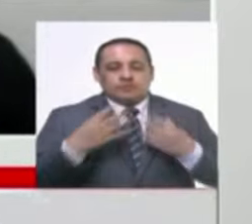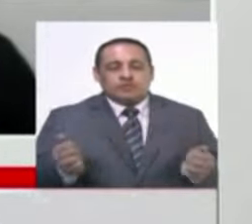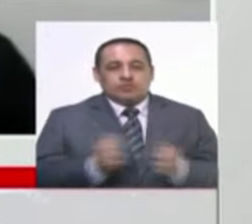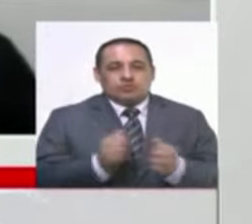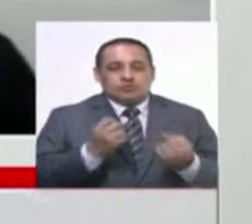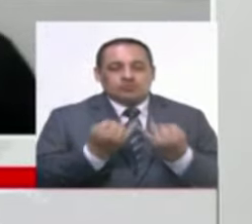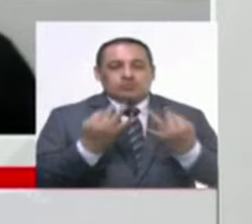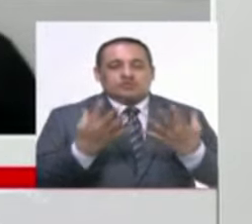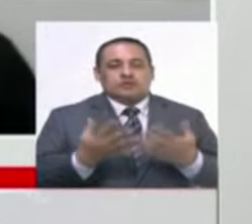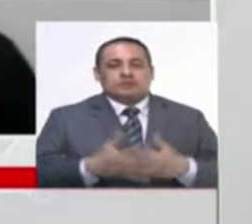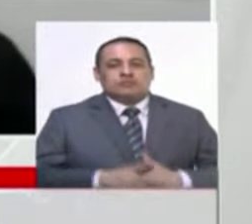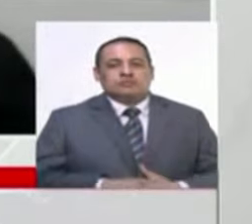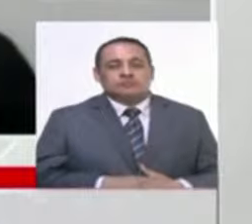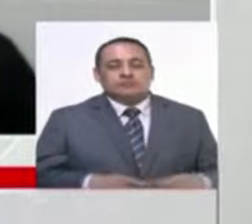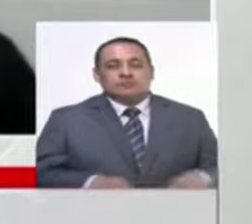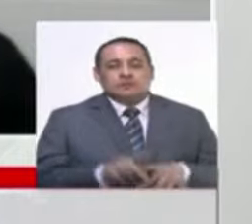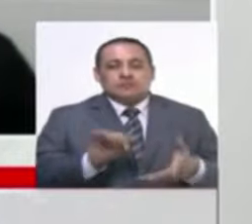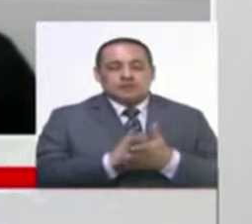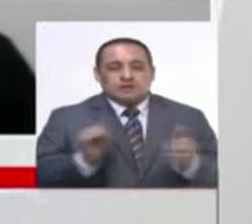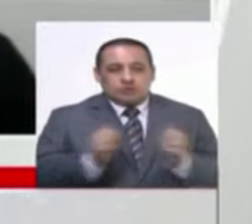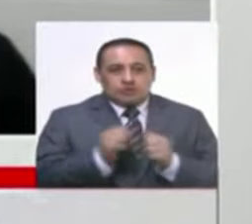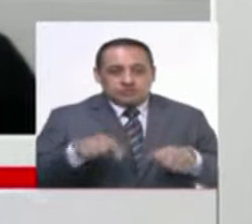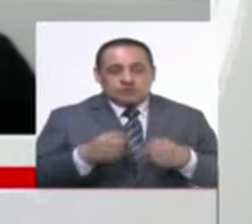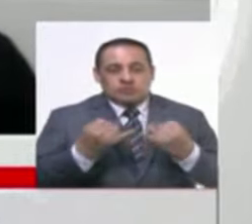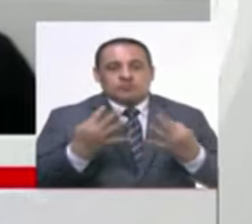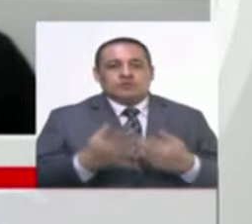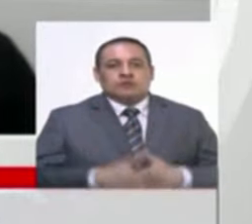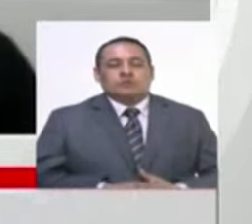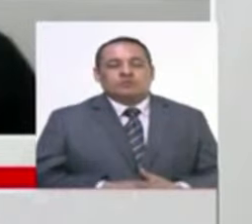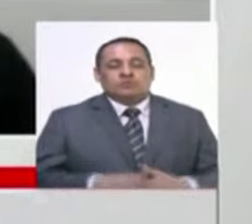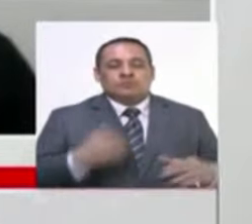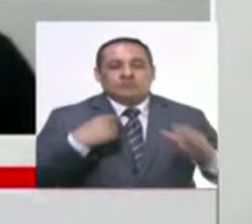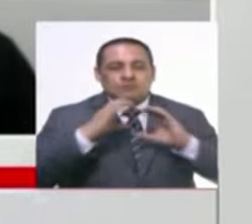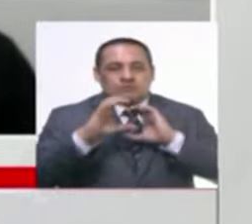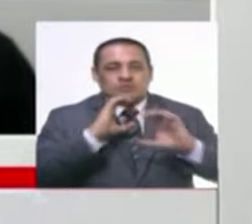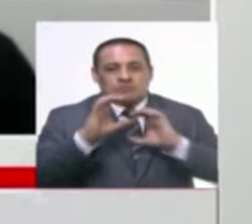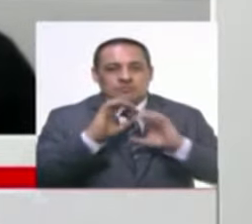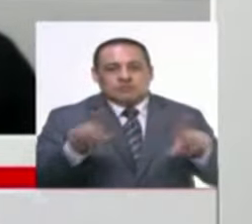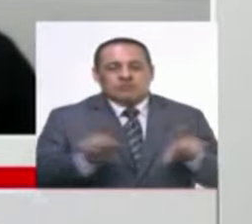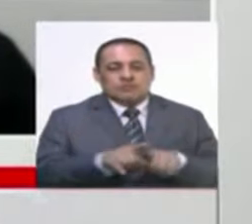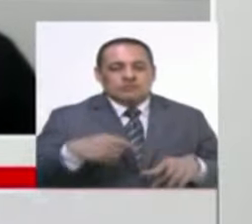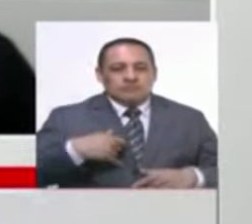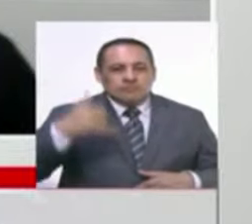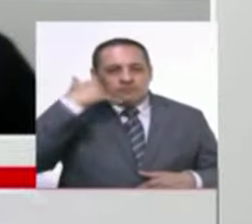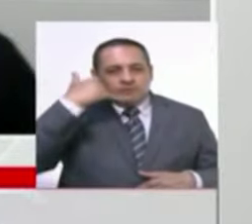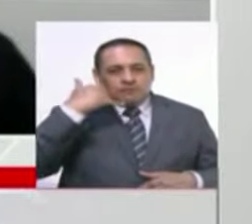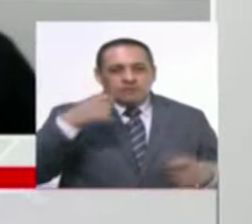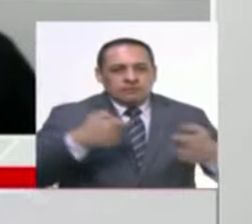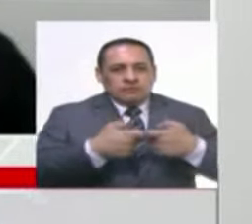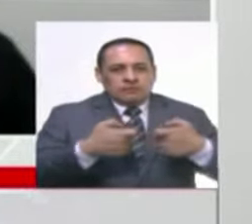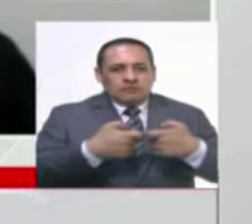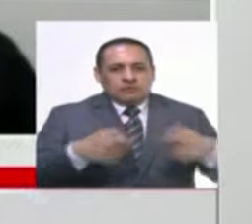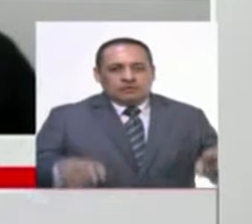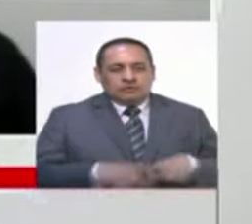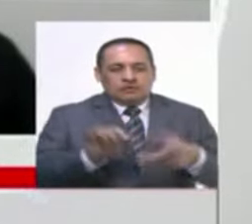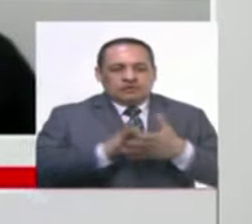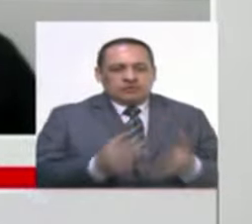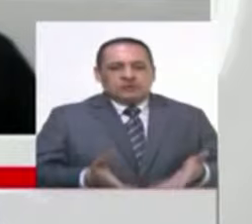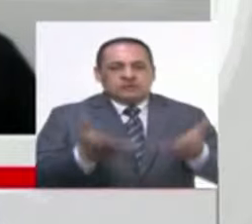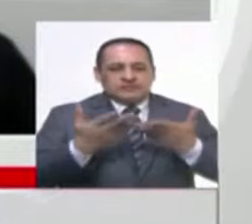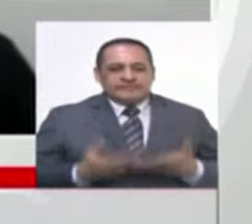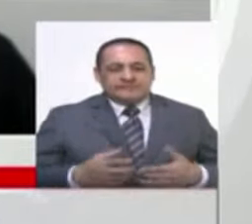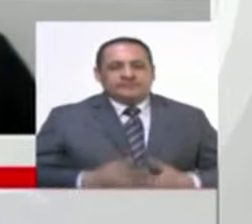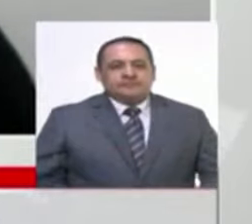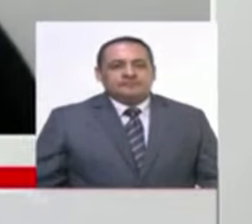número para que a través de ese número yo me comunique a un teléfono satelital y reciba un mensaje.